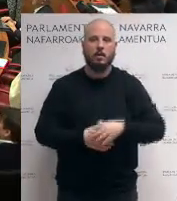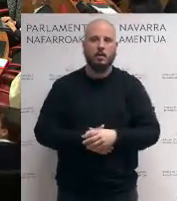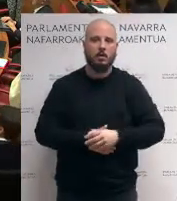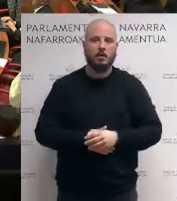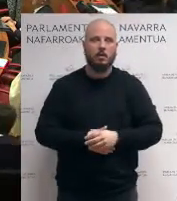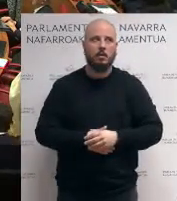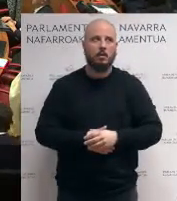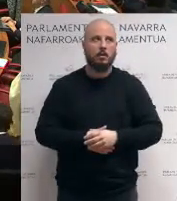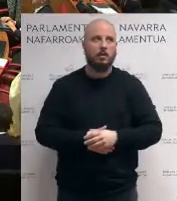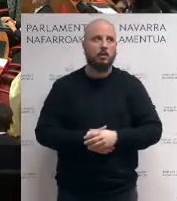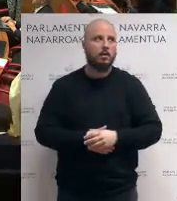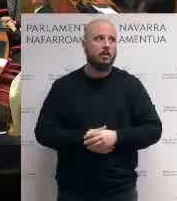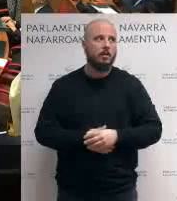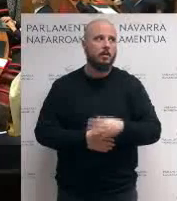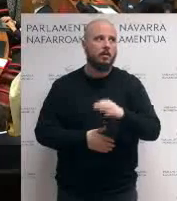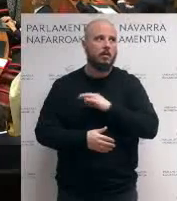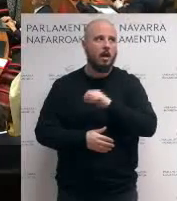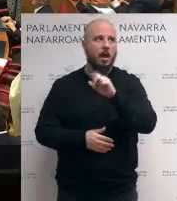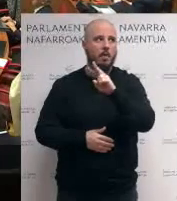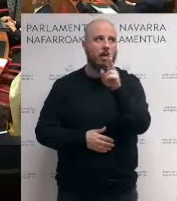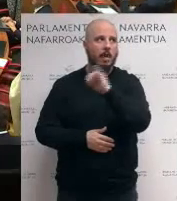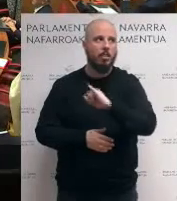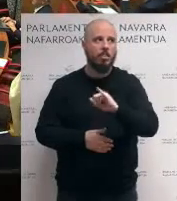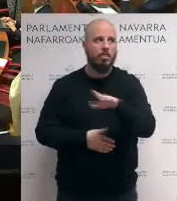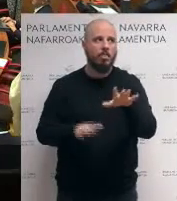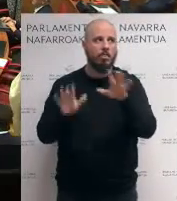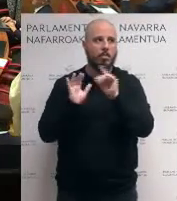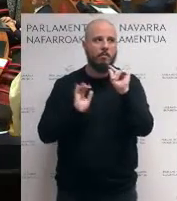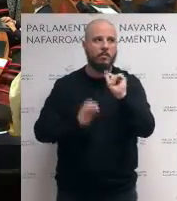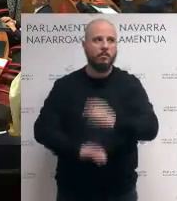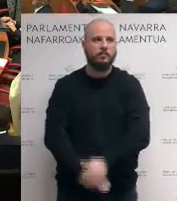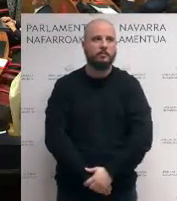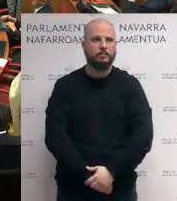Sí, señora Álvarez Alonso, tiene 10 minutos.